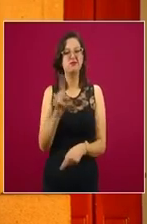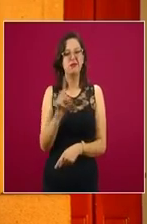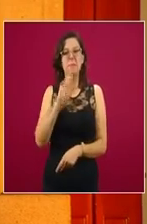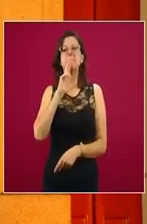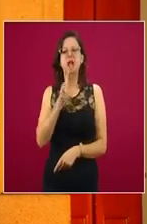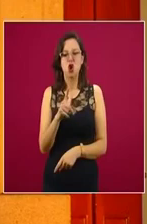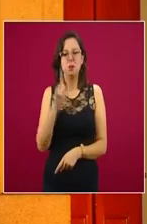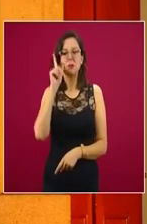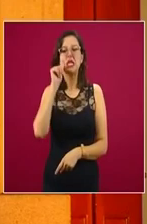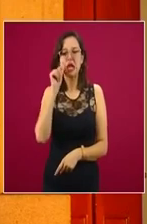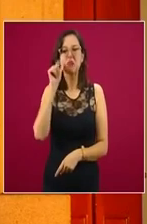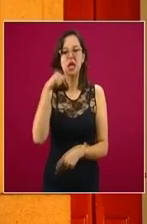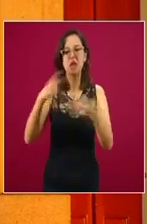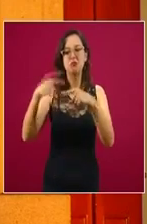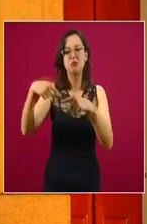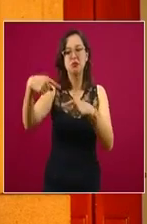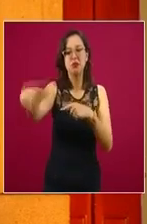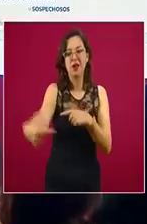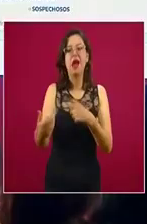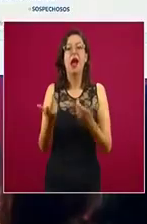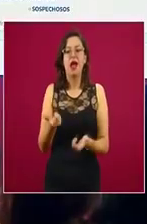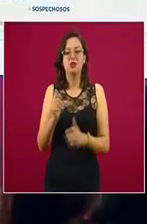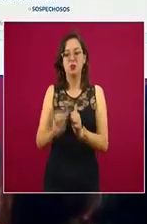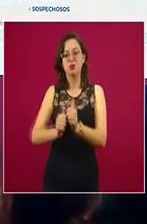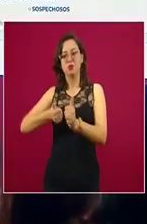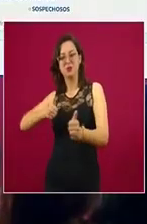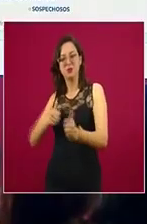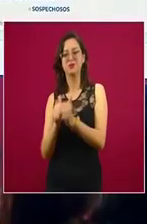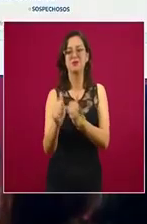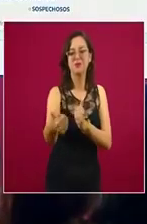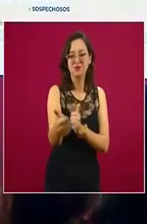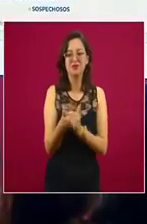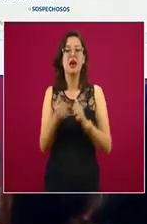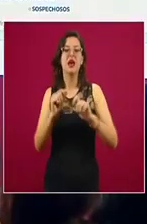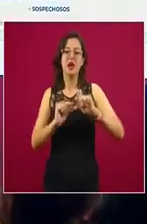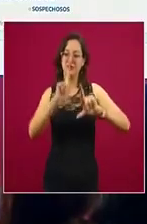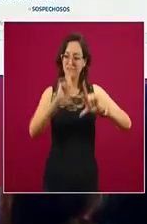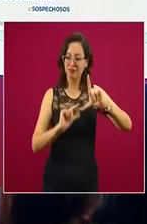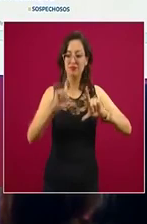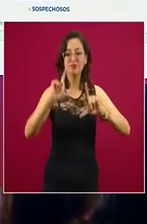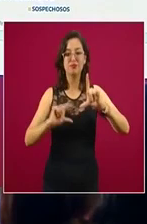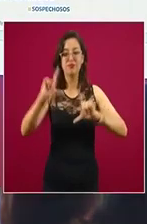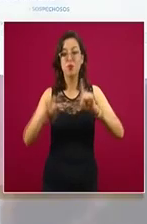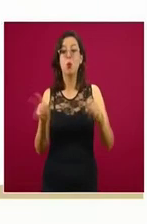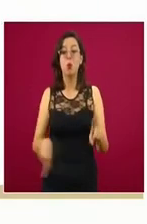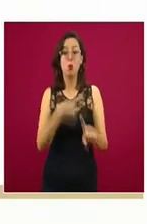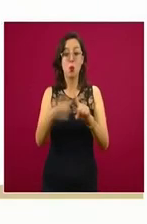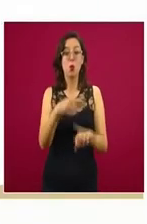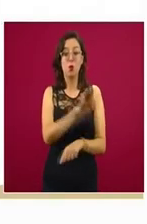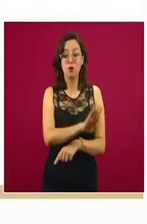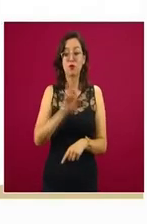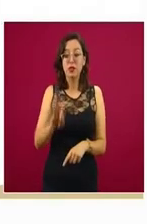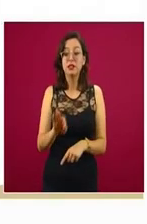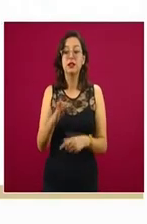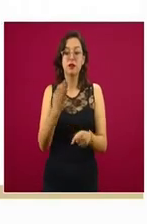mañana. Y esto lo que hace es una diferencia cuando se grafican los casos por fecha de inicio de los síntomas, como